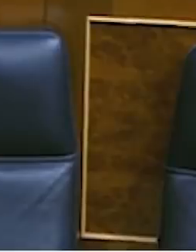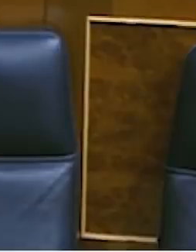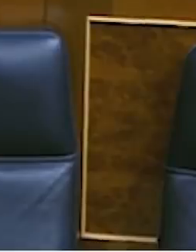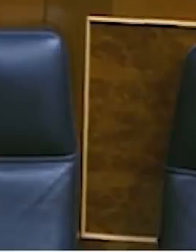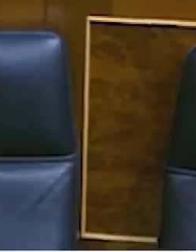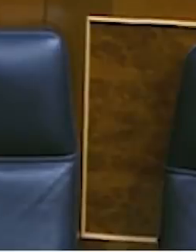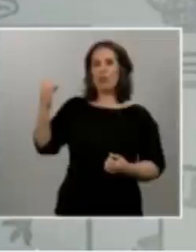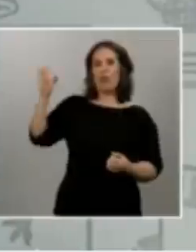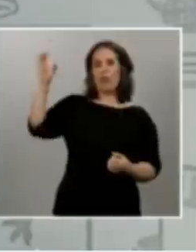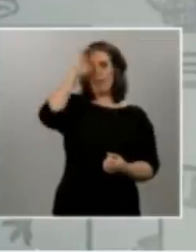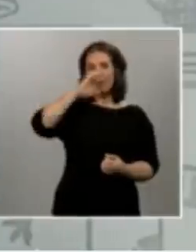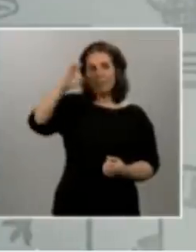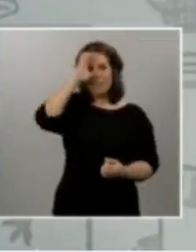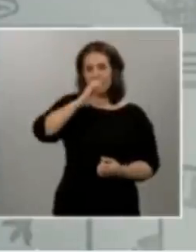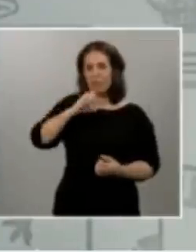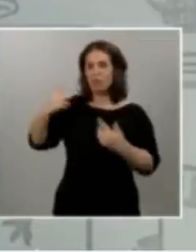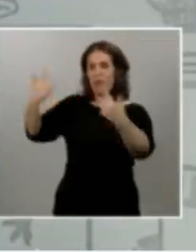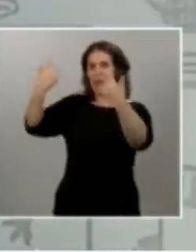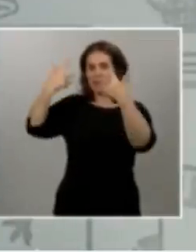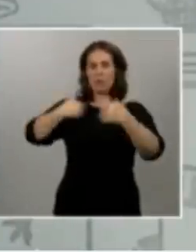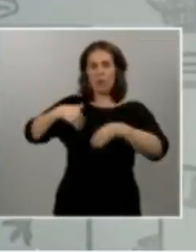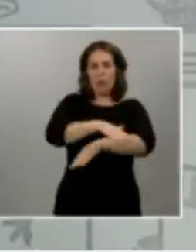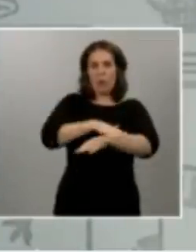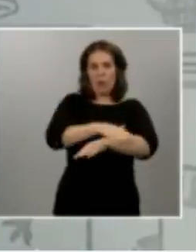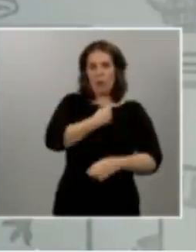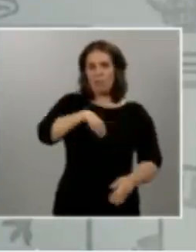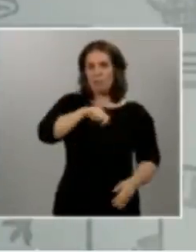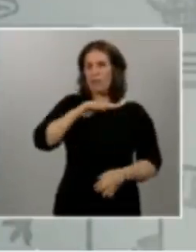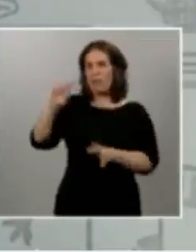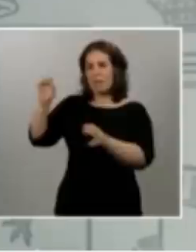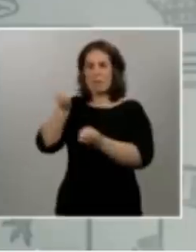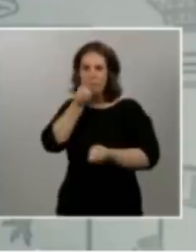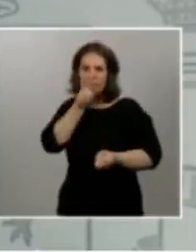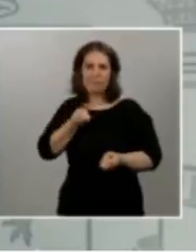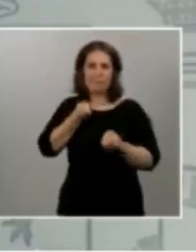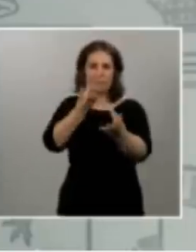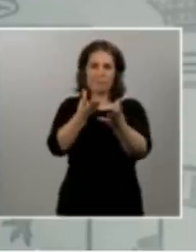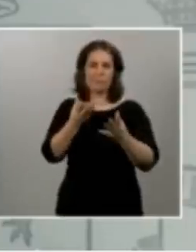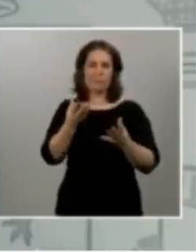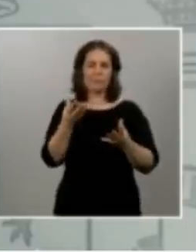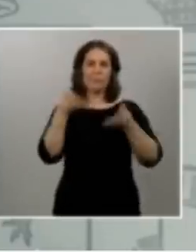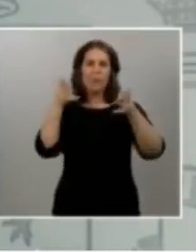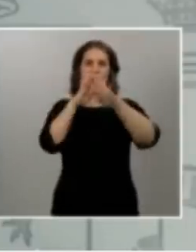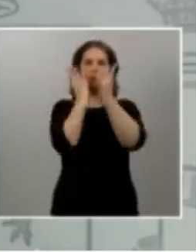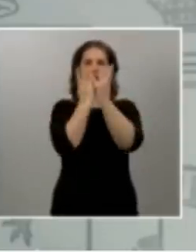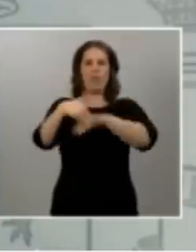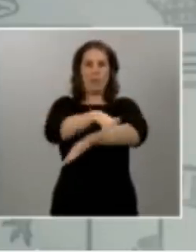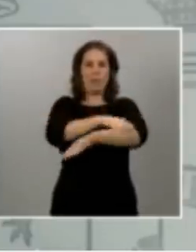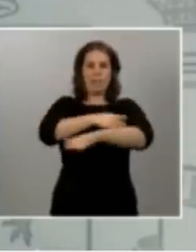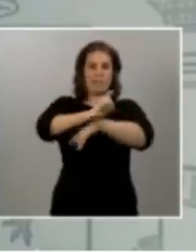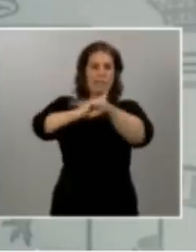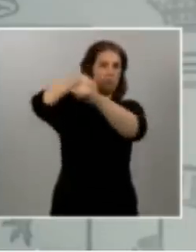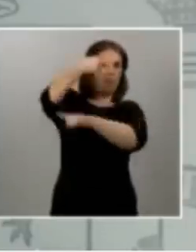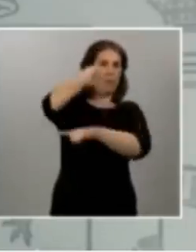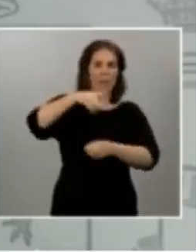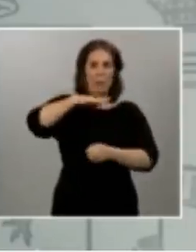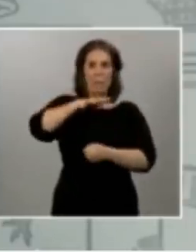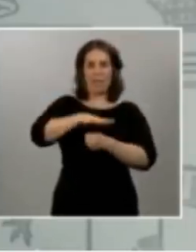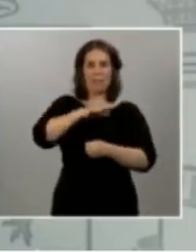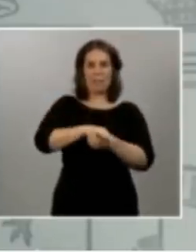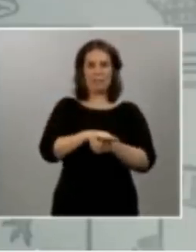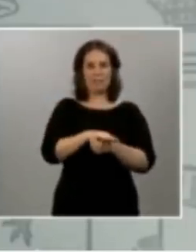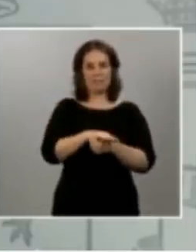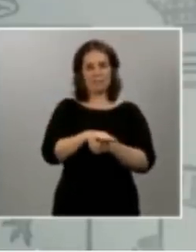la investigación, a no ser que esa investigación sea más complicada que el alijo de